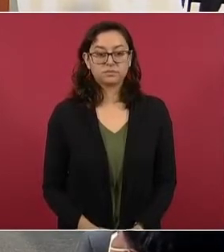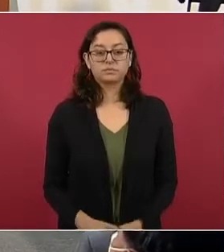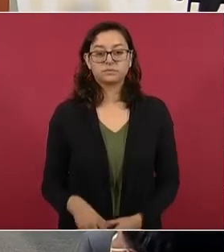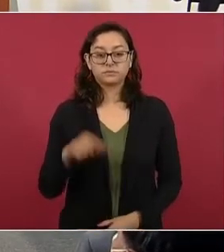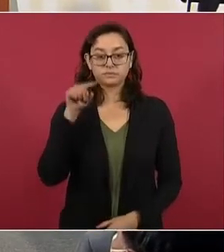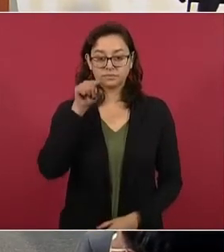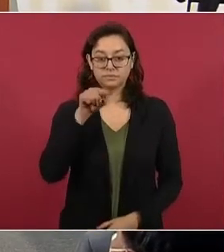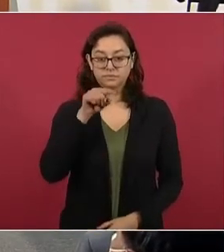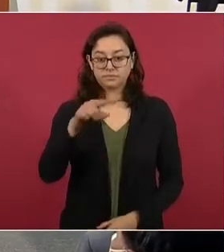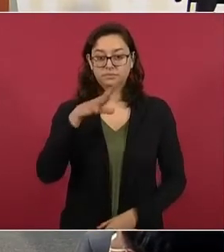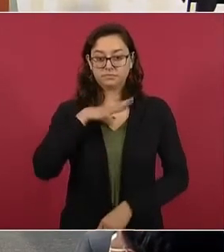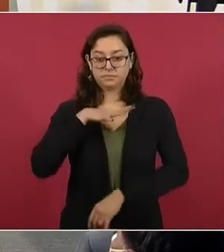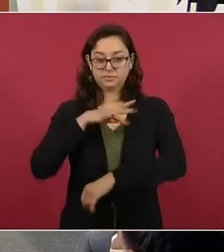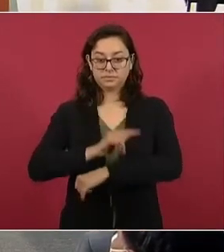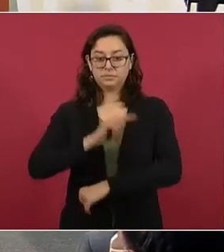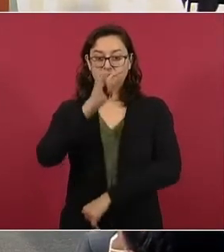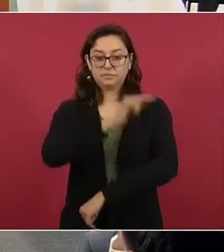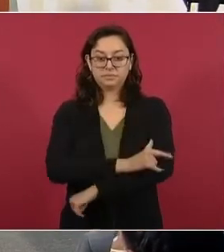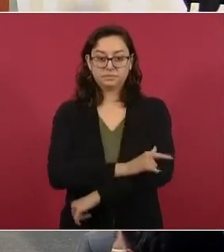aérea naval.